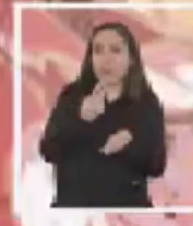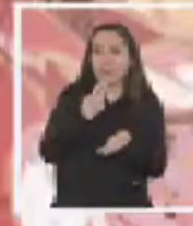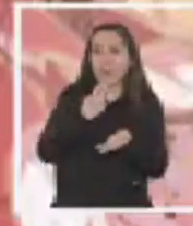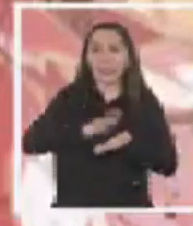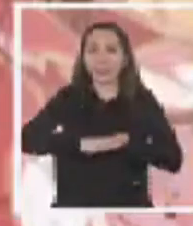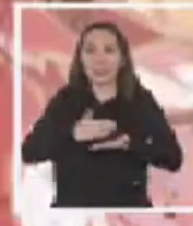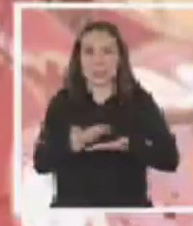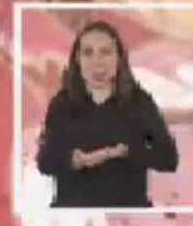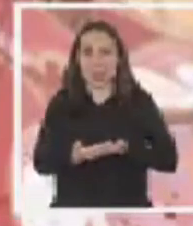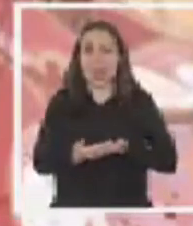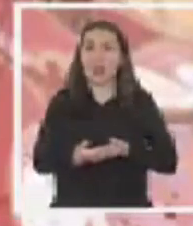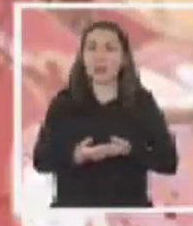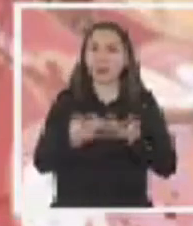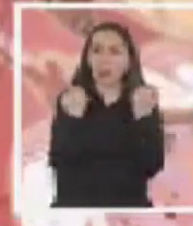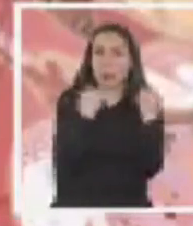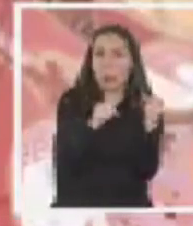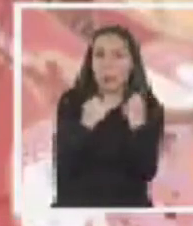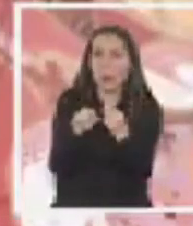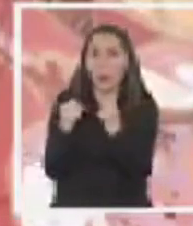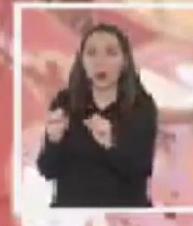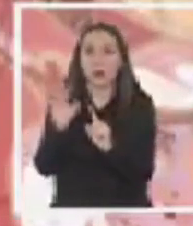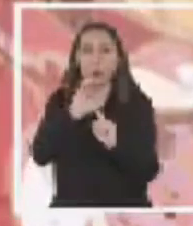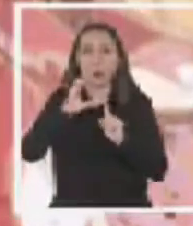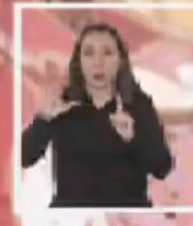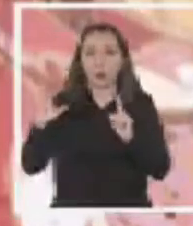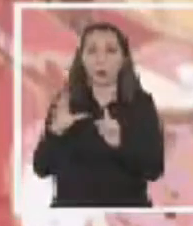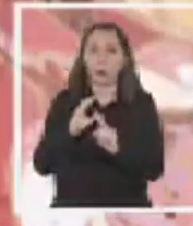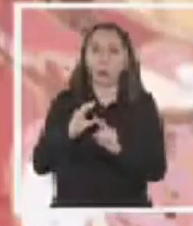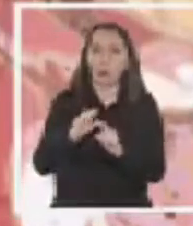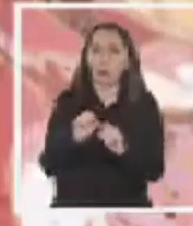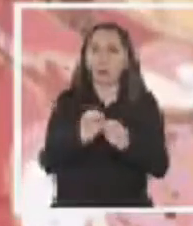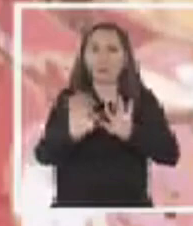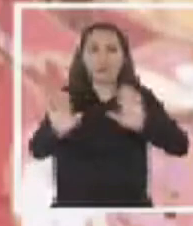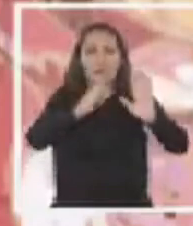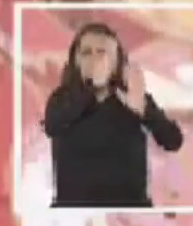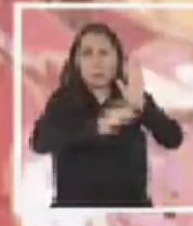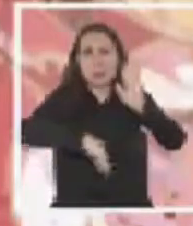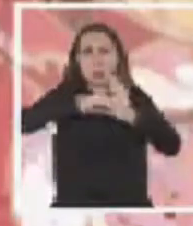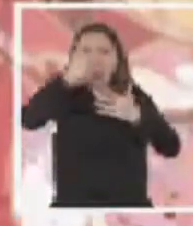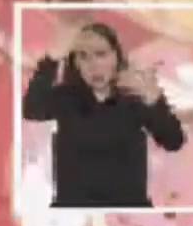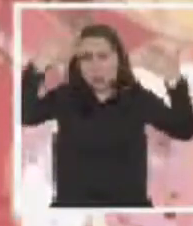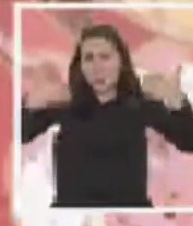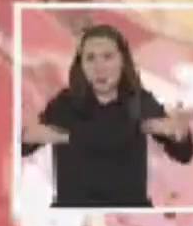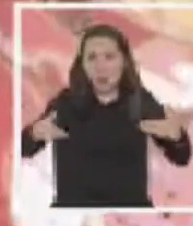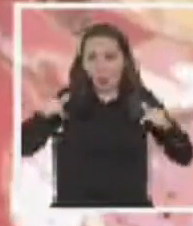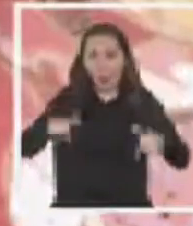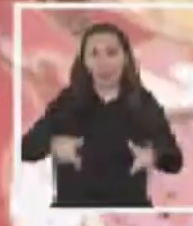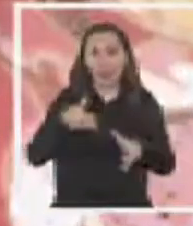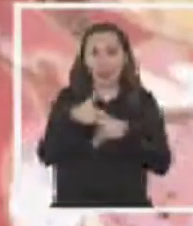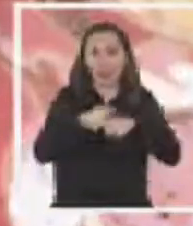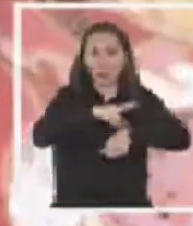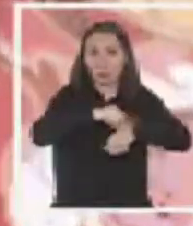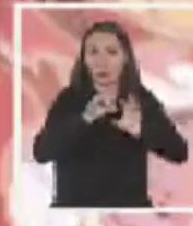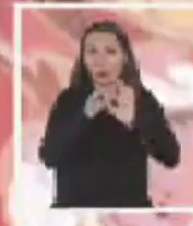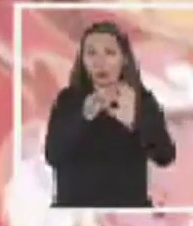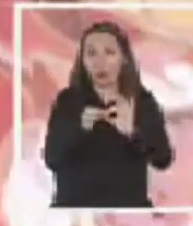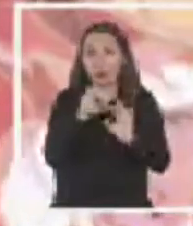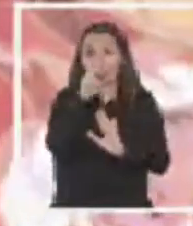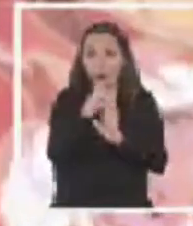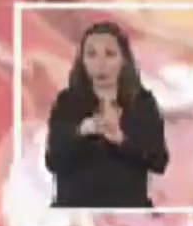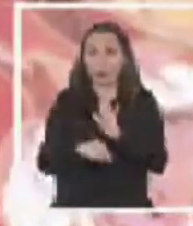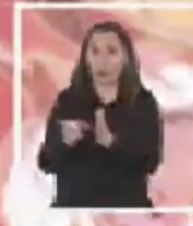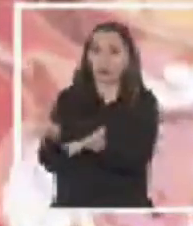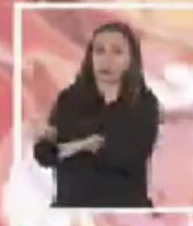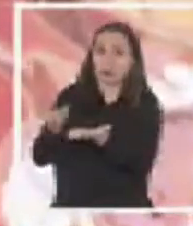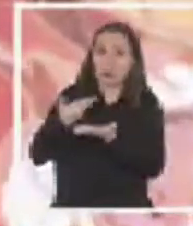llenen de vida sana se llenen de deportes se llenen de cultura se llenen de murales como los que repletan hoy día estación central gracias a los proyectos que